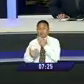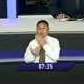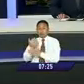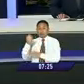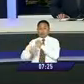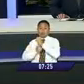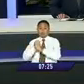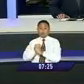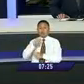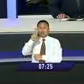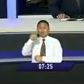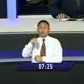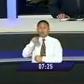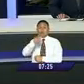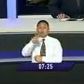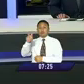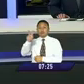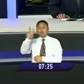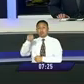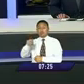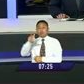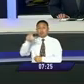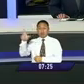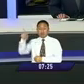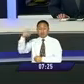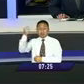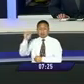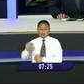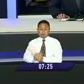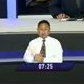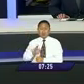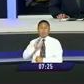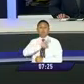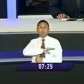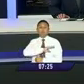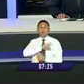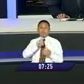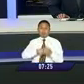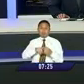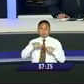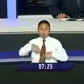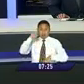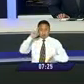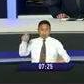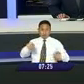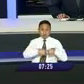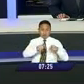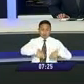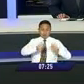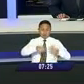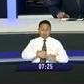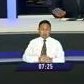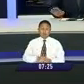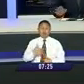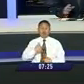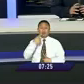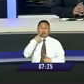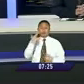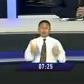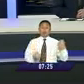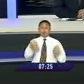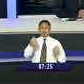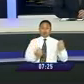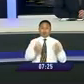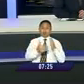lectivo 2022-2023 para el régimen Sierra. El municipio de Quito suscribió un convenio para capacitar a conductores del transporte